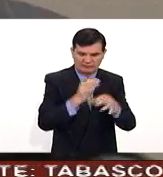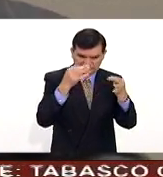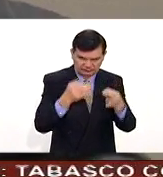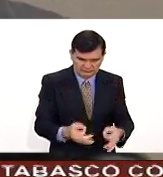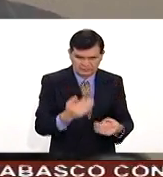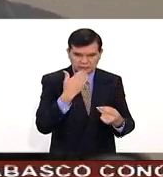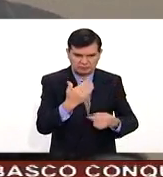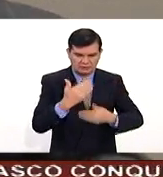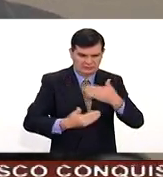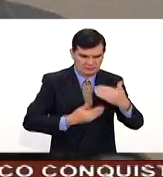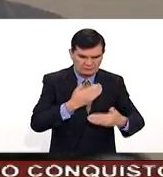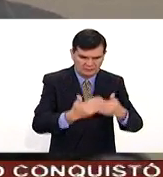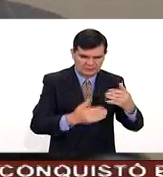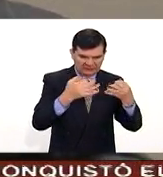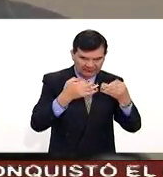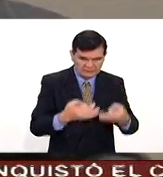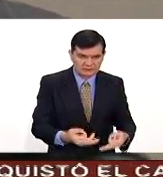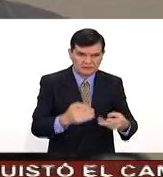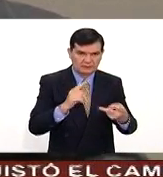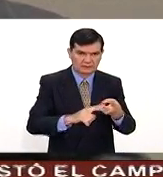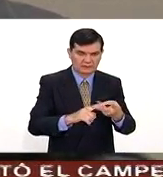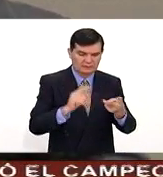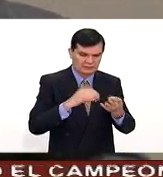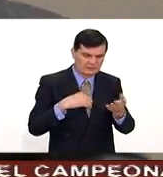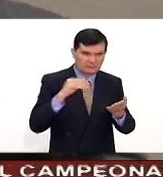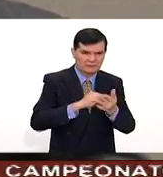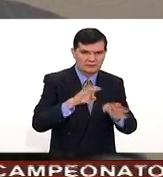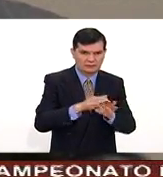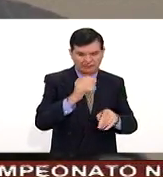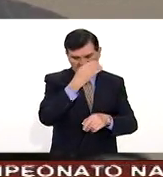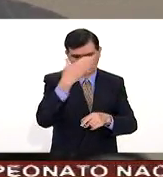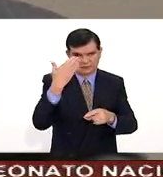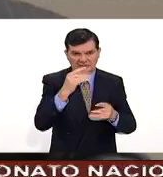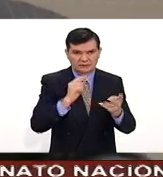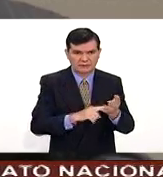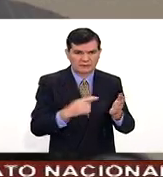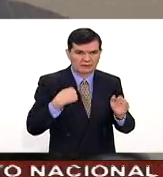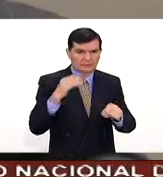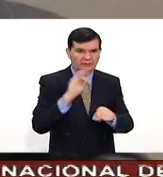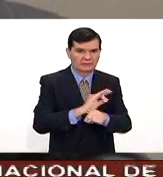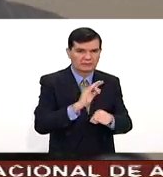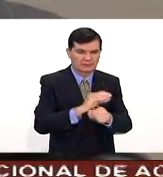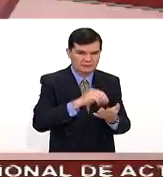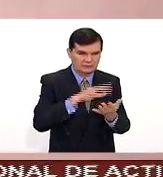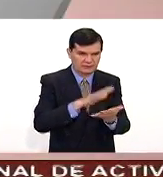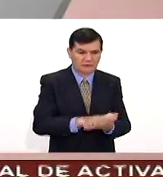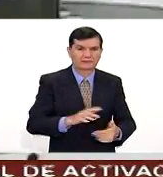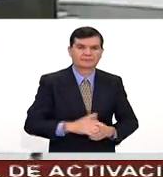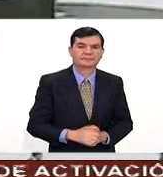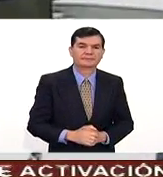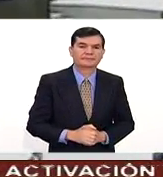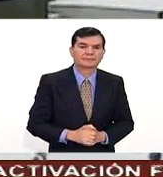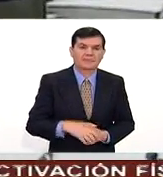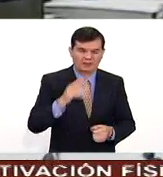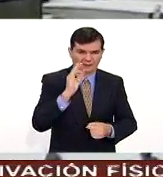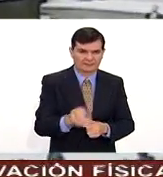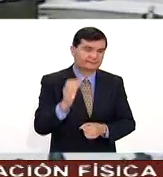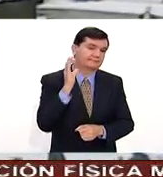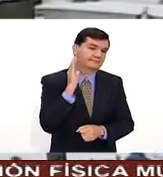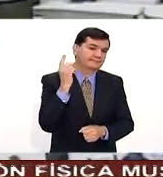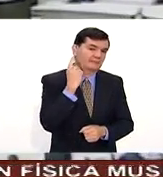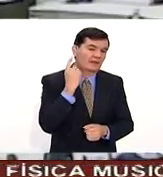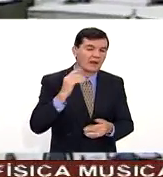al debido proceso, a la presunción de inocencia y a la protección de datos. Aprueba la Cámara